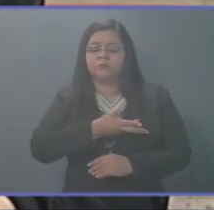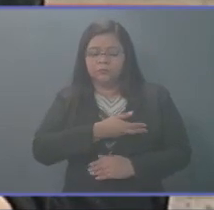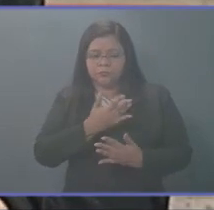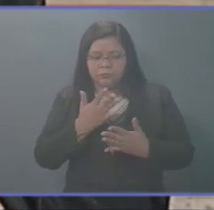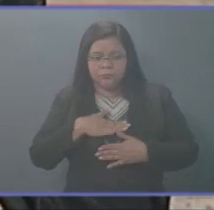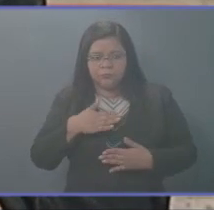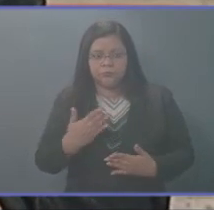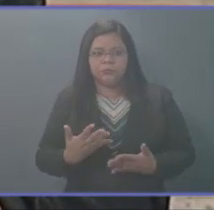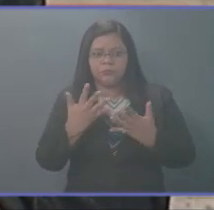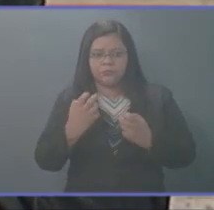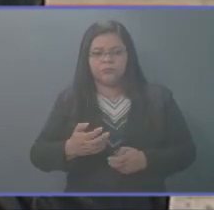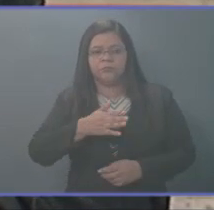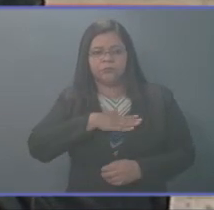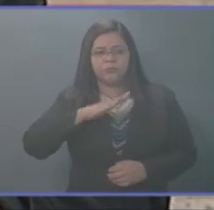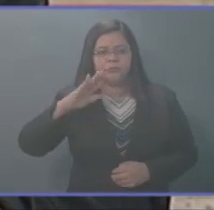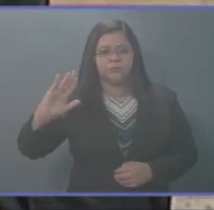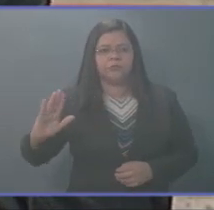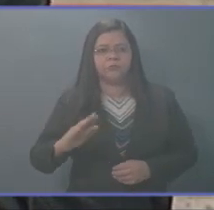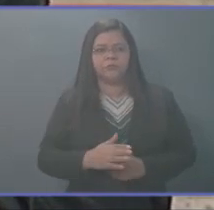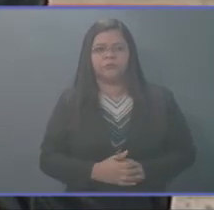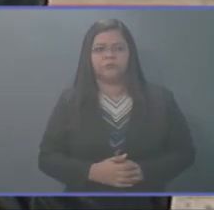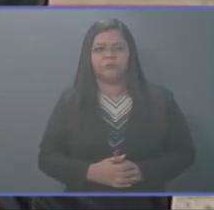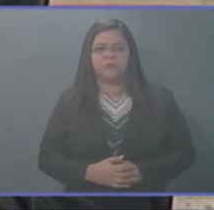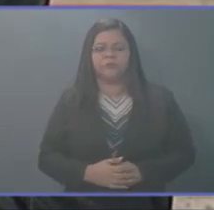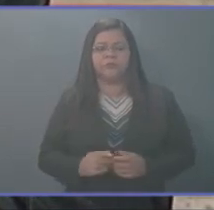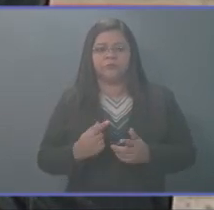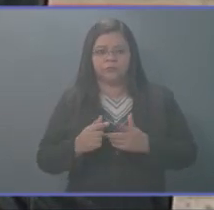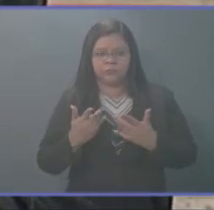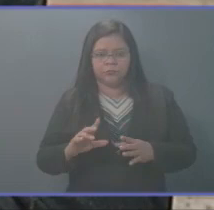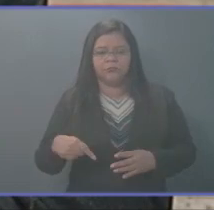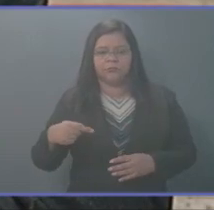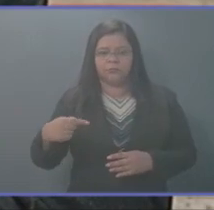aquí para darle cumplimiento a eso, siempre en el